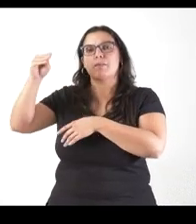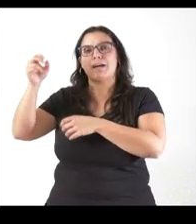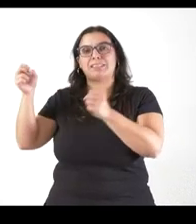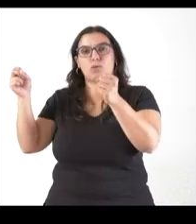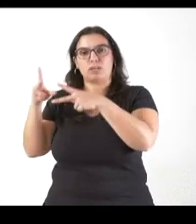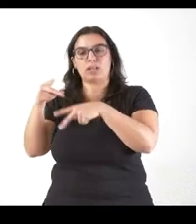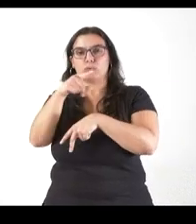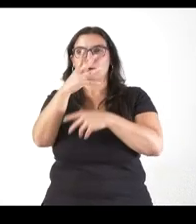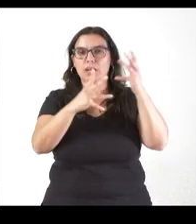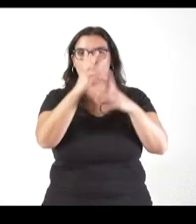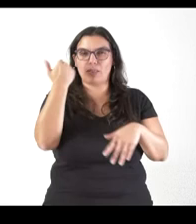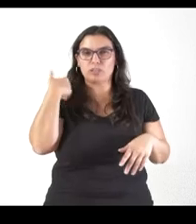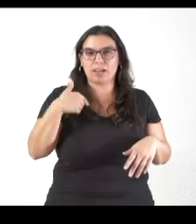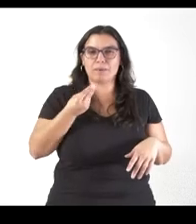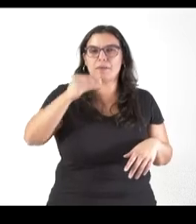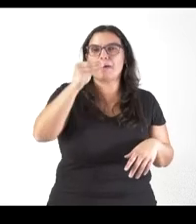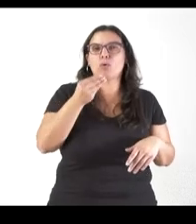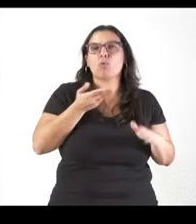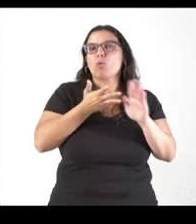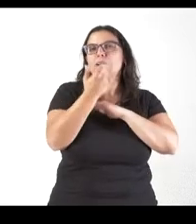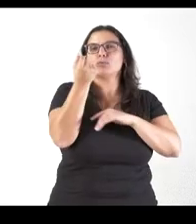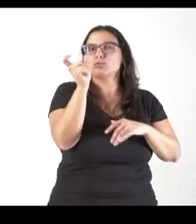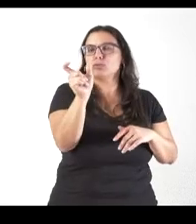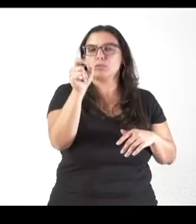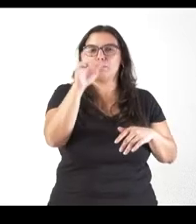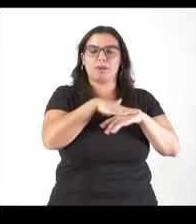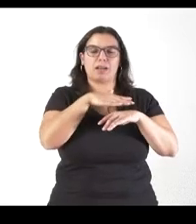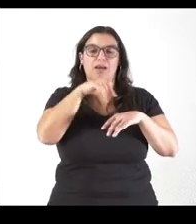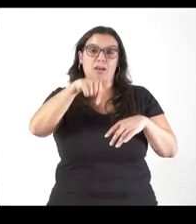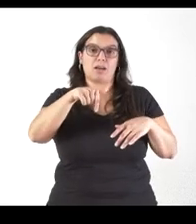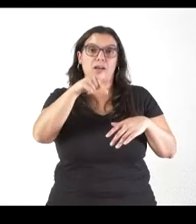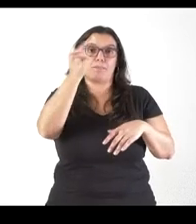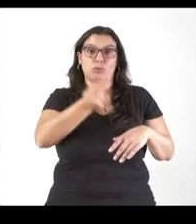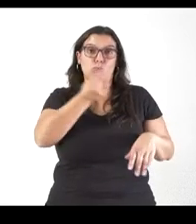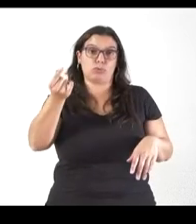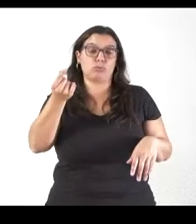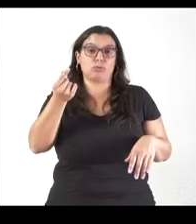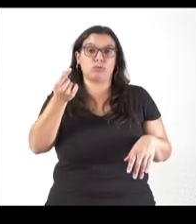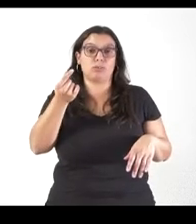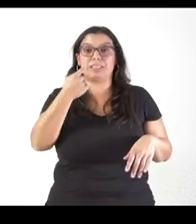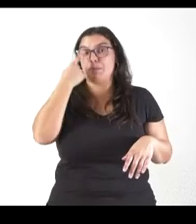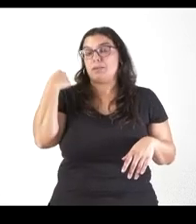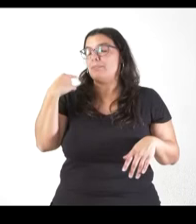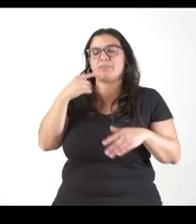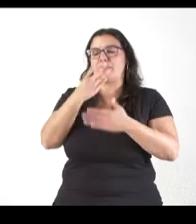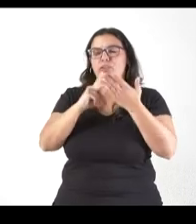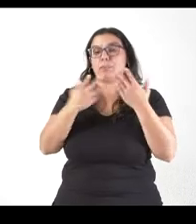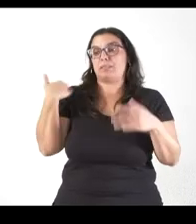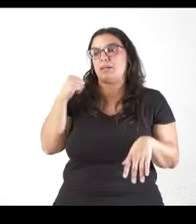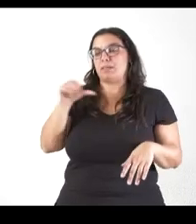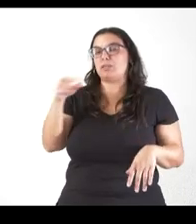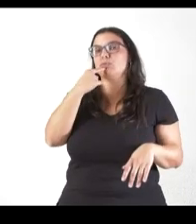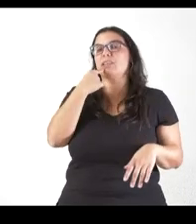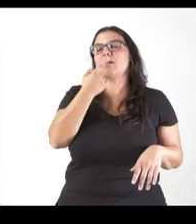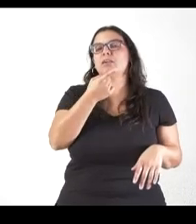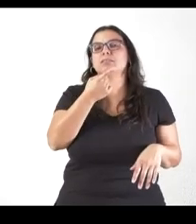incremento de las cotizaciones cuánto va a suponer en su conjunto al presupuesto vamos la semana pasada nos comentaba cuánto iba a suponer el